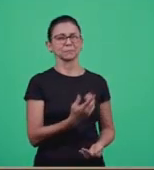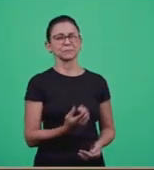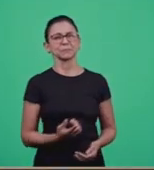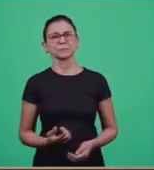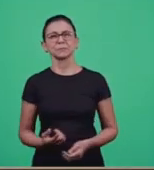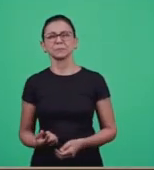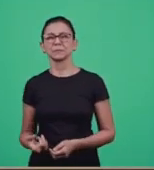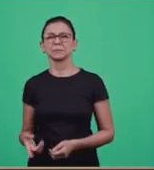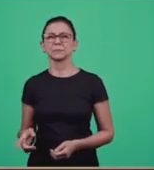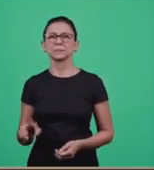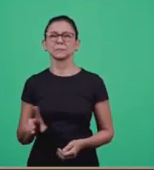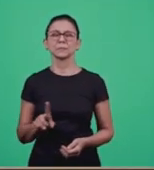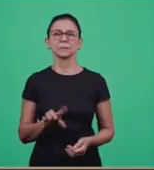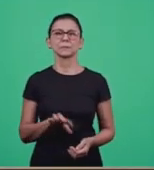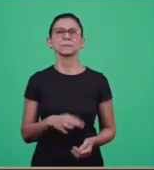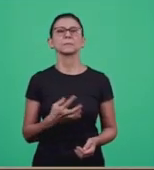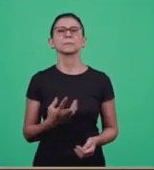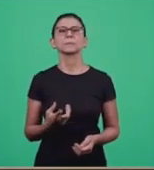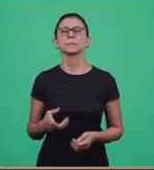la paz del Señor.